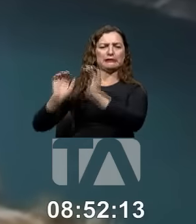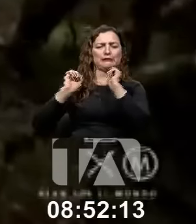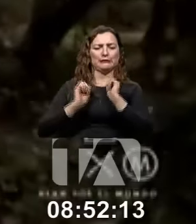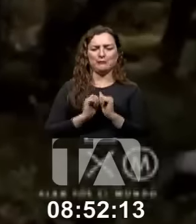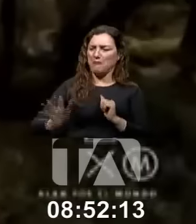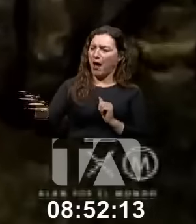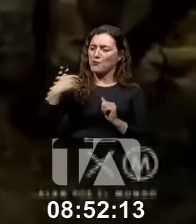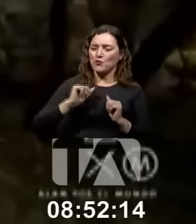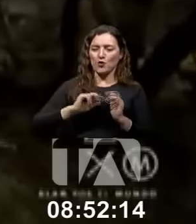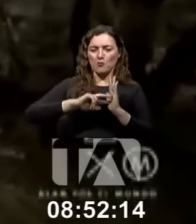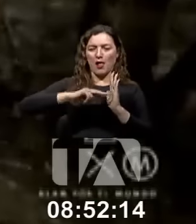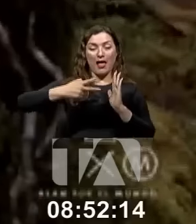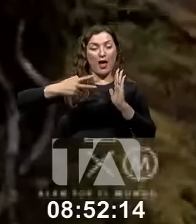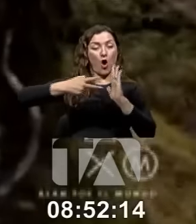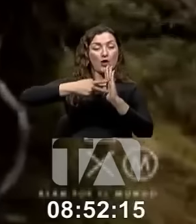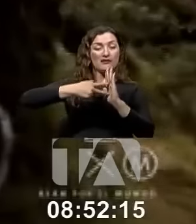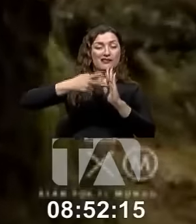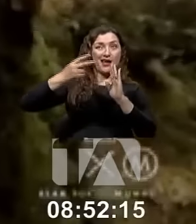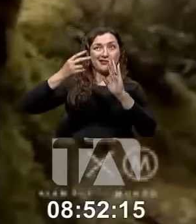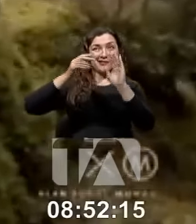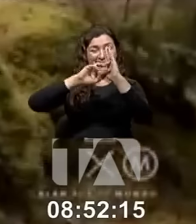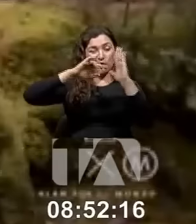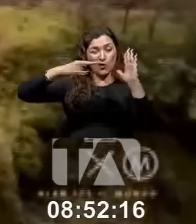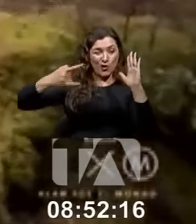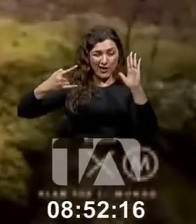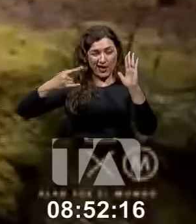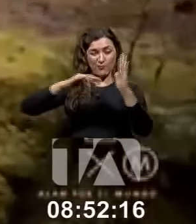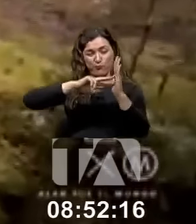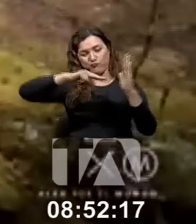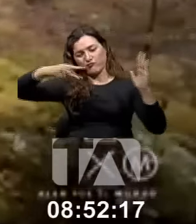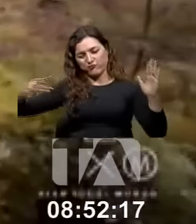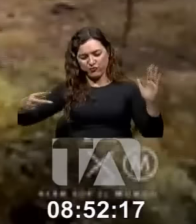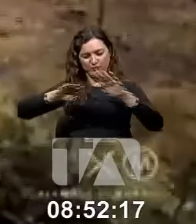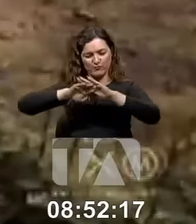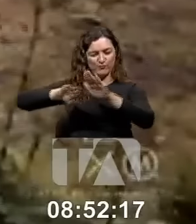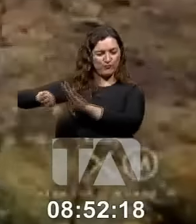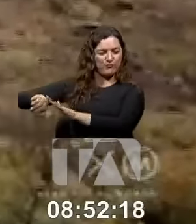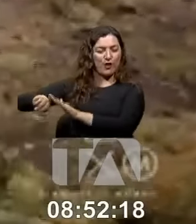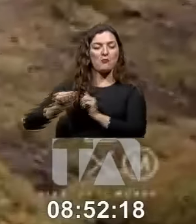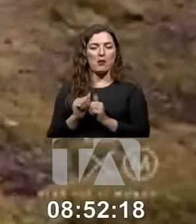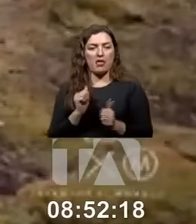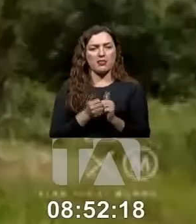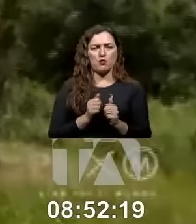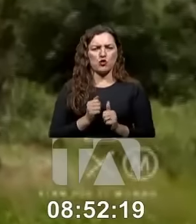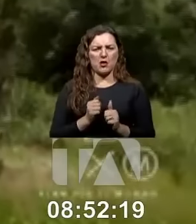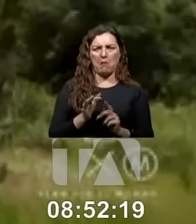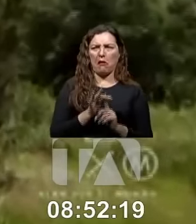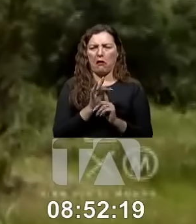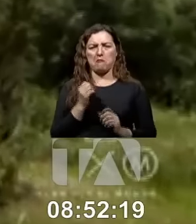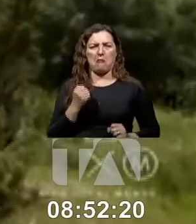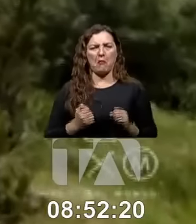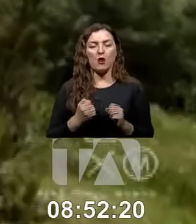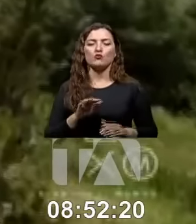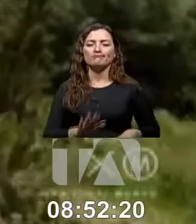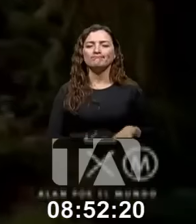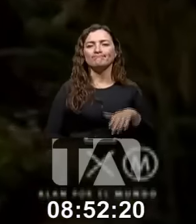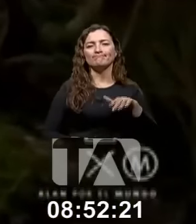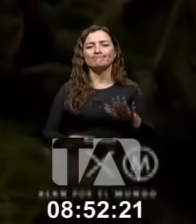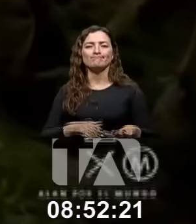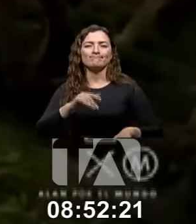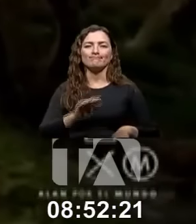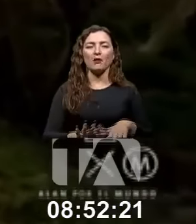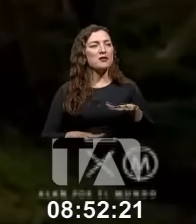rico. Lo que siempre además. Digo yo, sume pasos, no intente ser un deportista de élite, sume no, pasos. Corre, pero no, ¿saben qué?